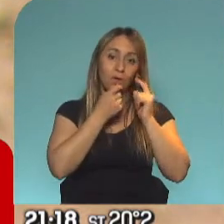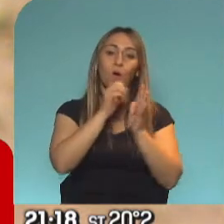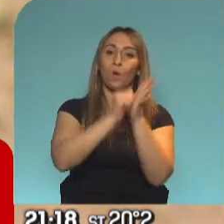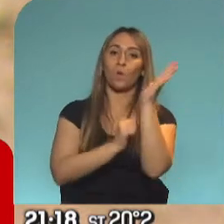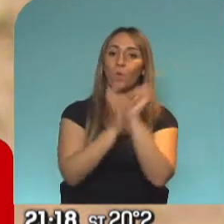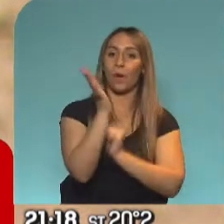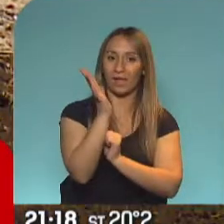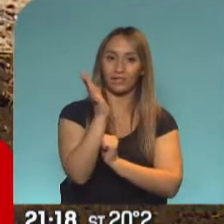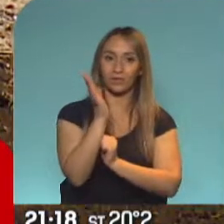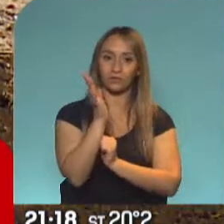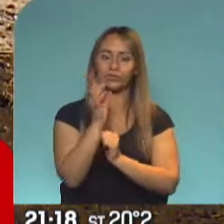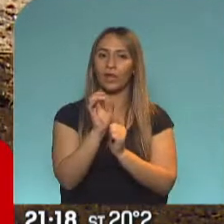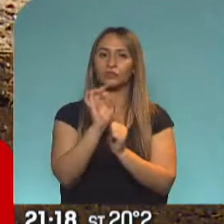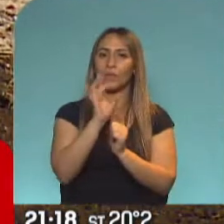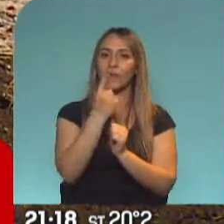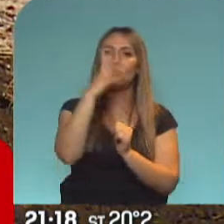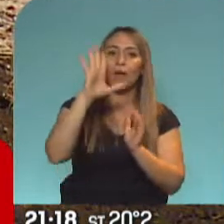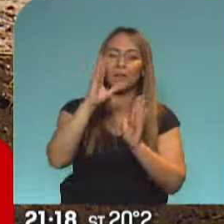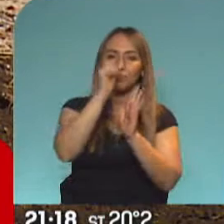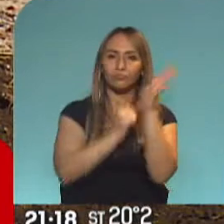guantes de un solo uso.